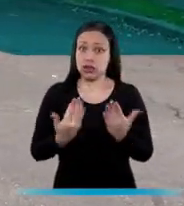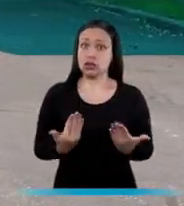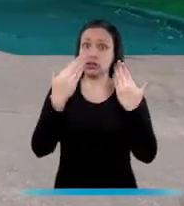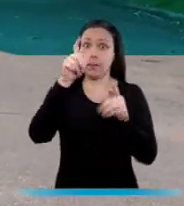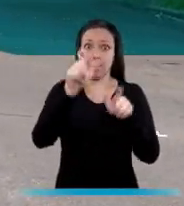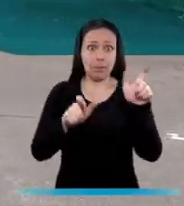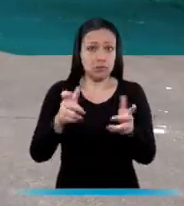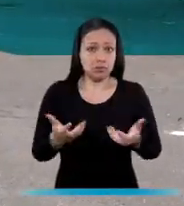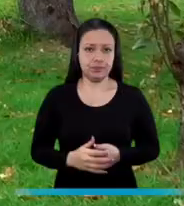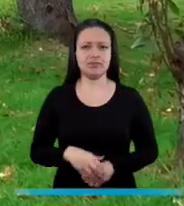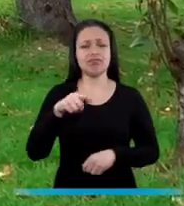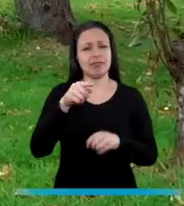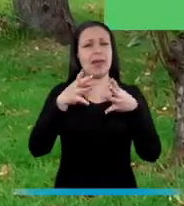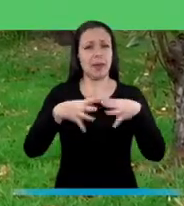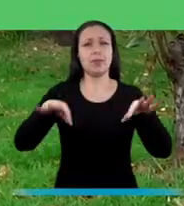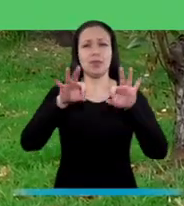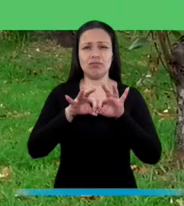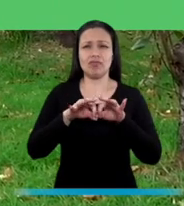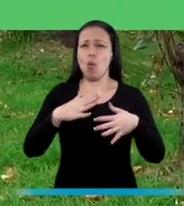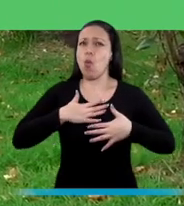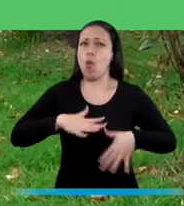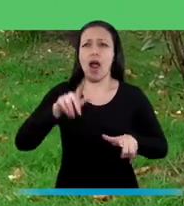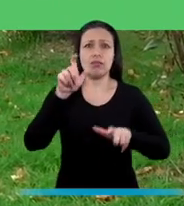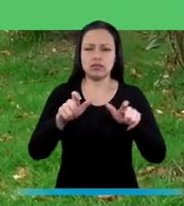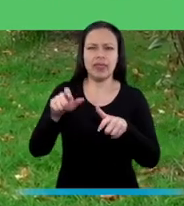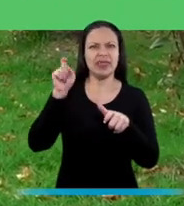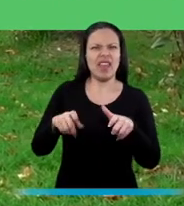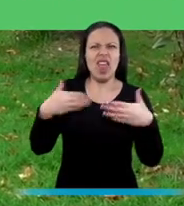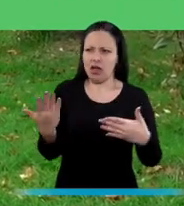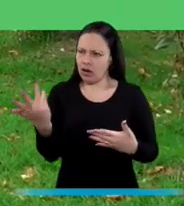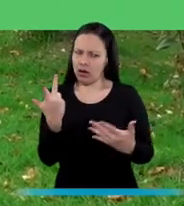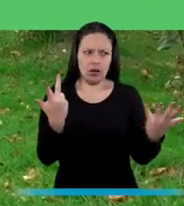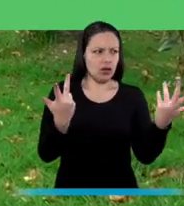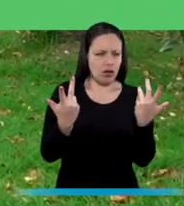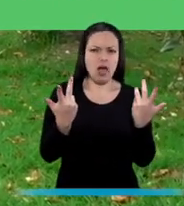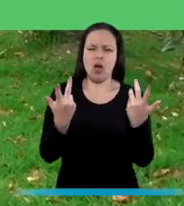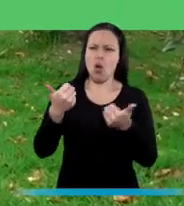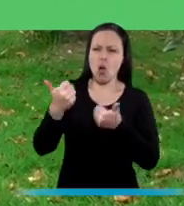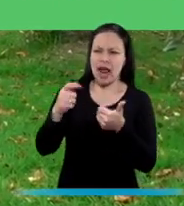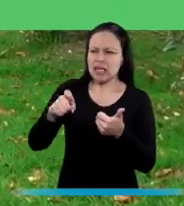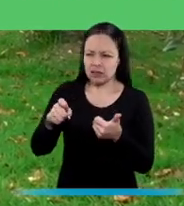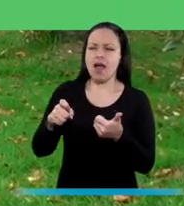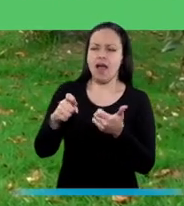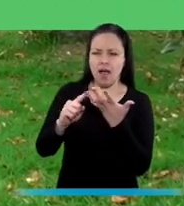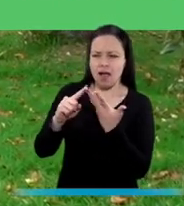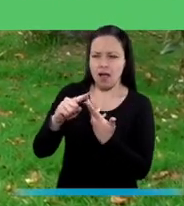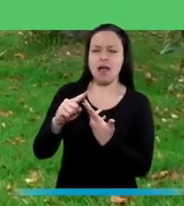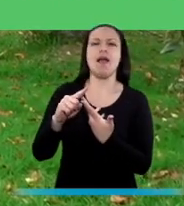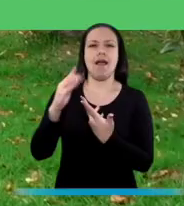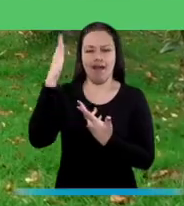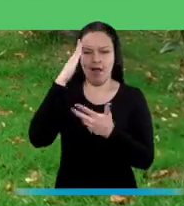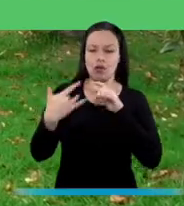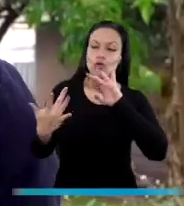ser favorable para todas las partes. Es importante, en todos los casos, contar los hechos a conciliar, las pretensiones e identificar a la